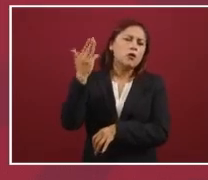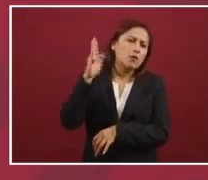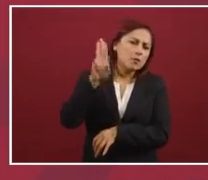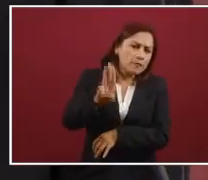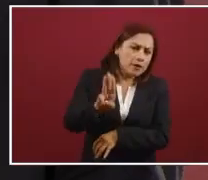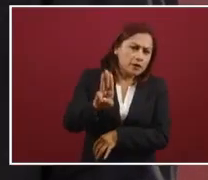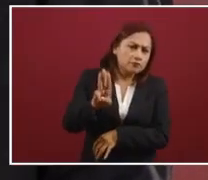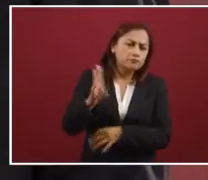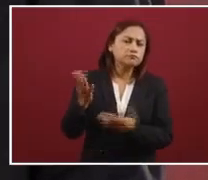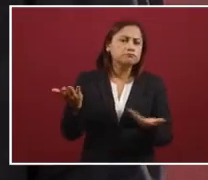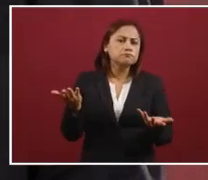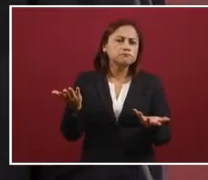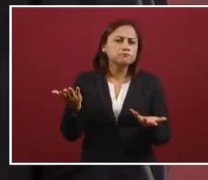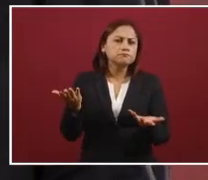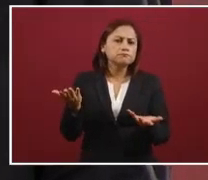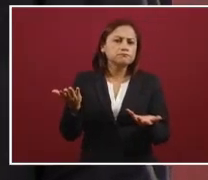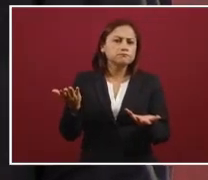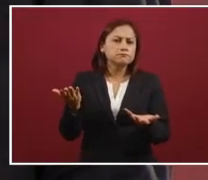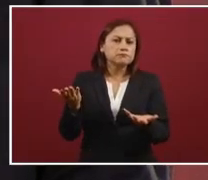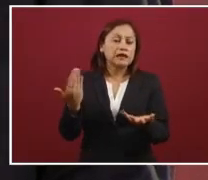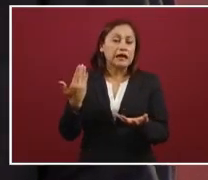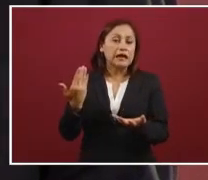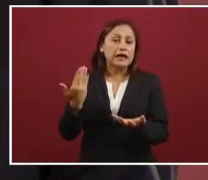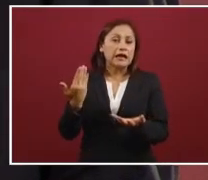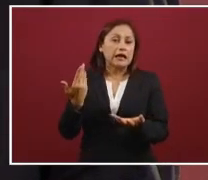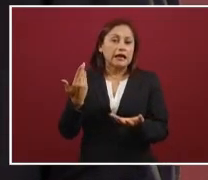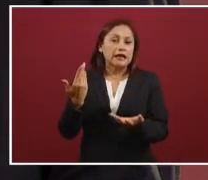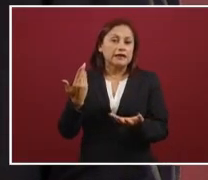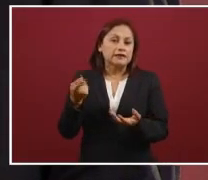cosa que no sucedía anteriormente.